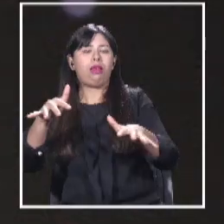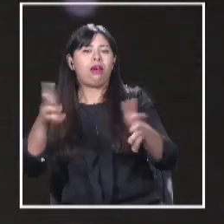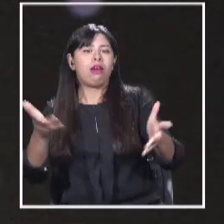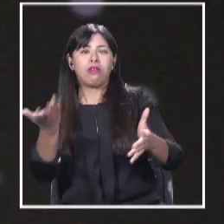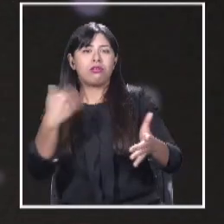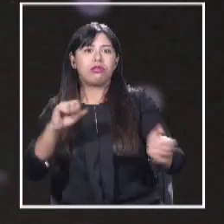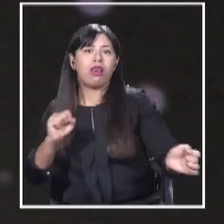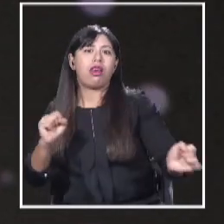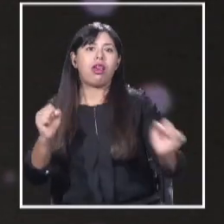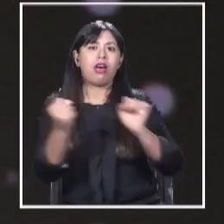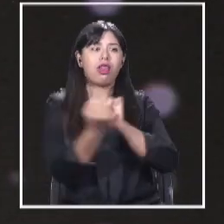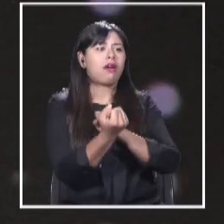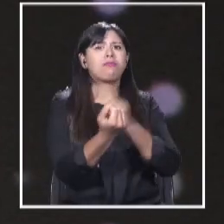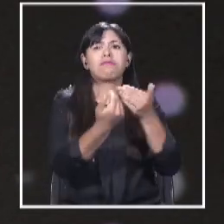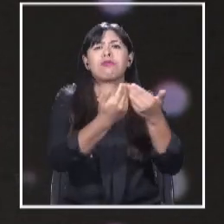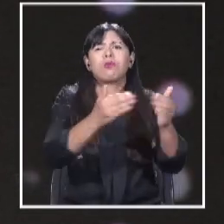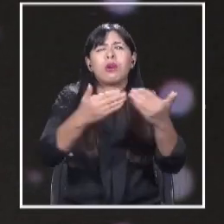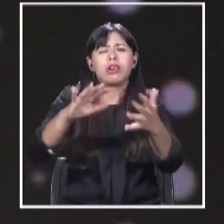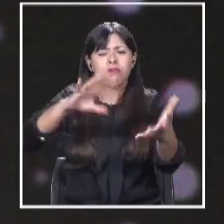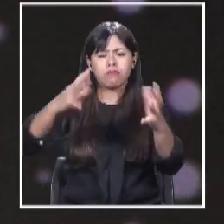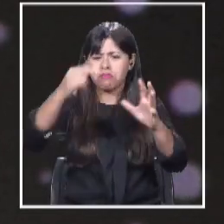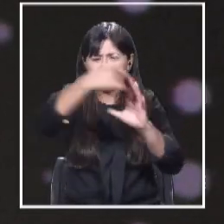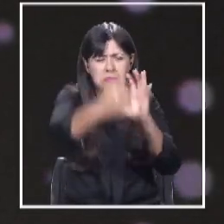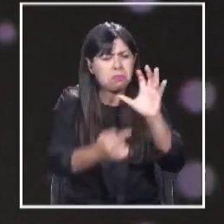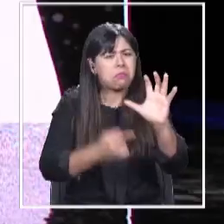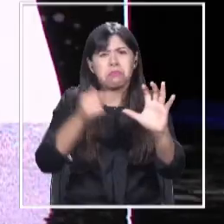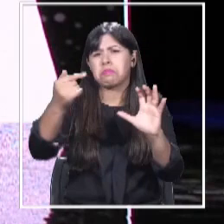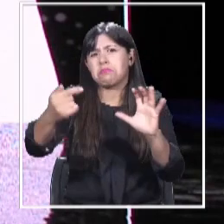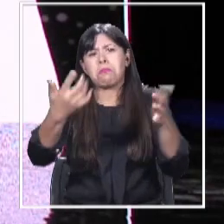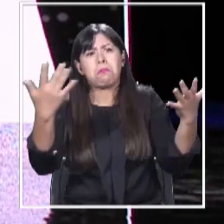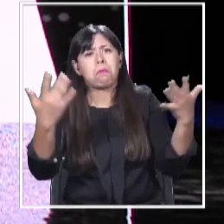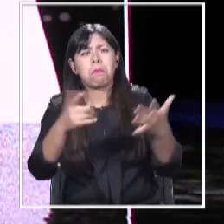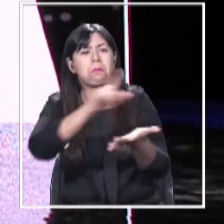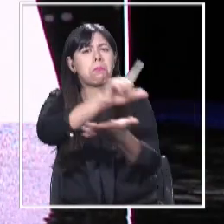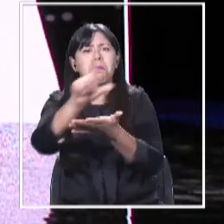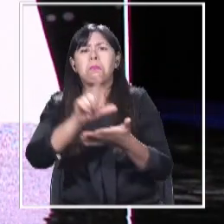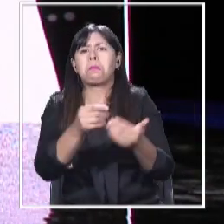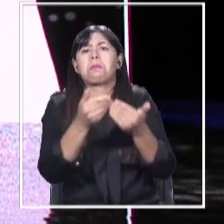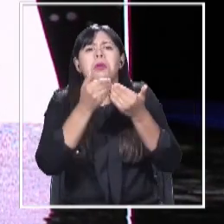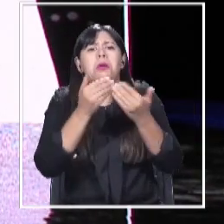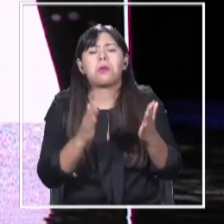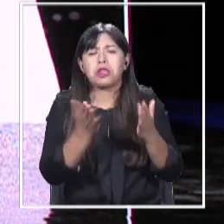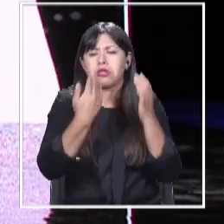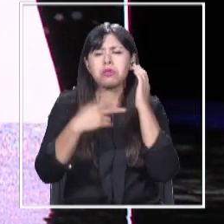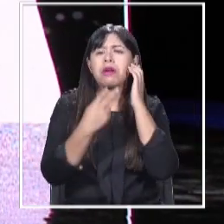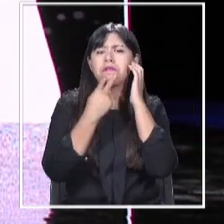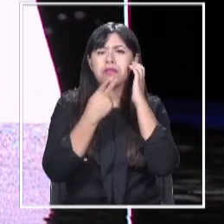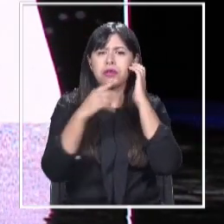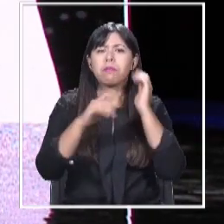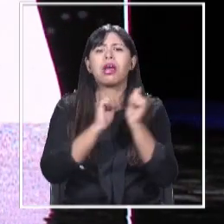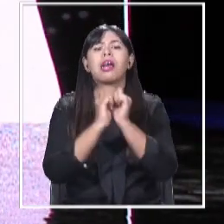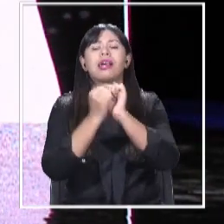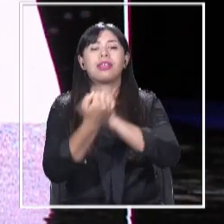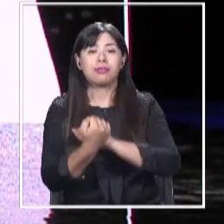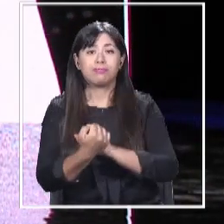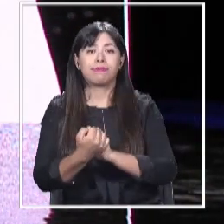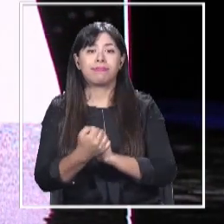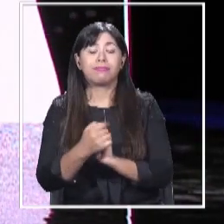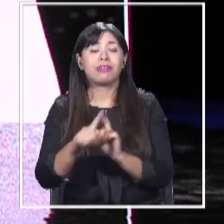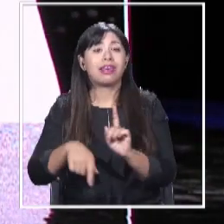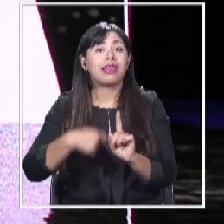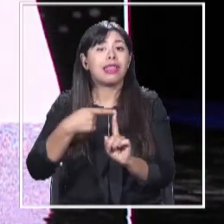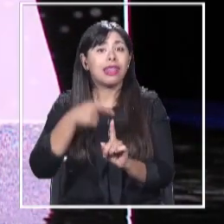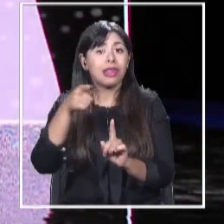vivir prácticamente en cualquier lugar de la Tierra. Nos contamos por millones. Y además, bueno, sobre todo Darwin nos explicaba